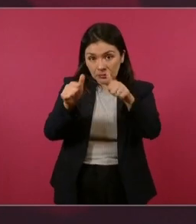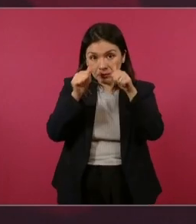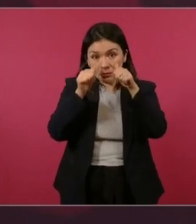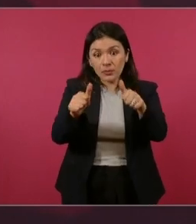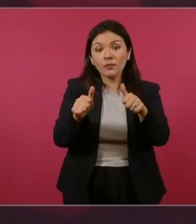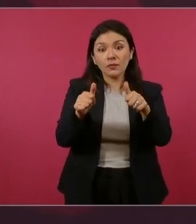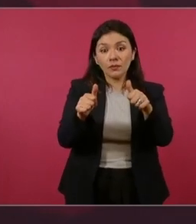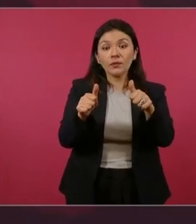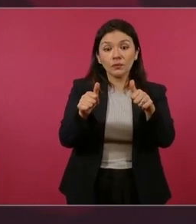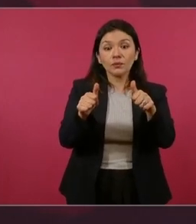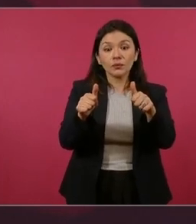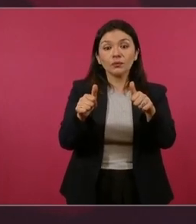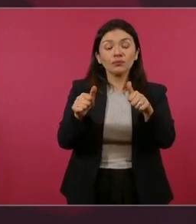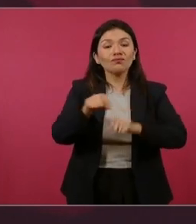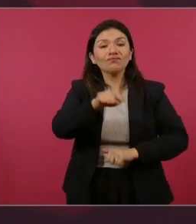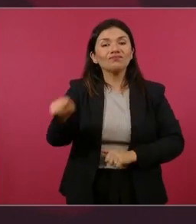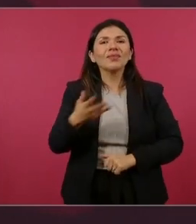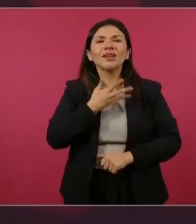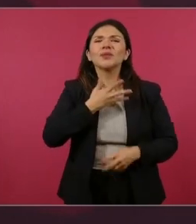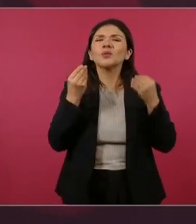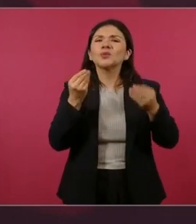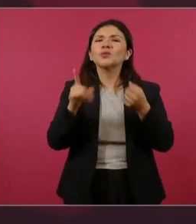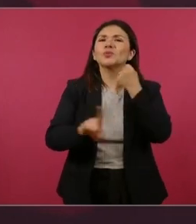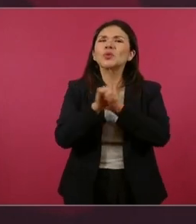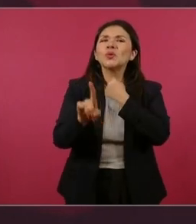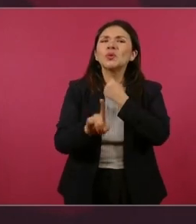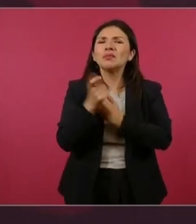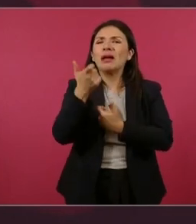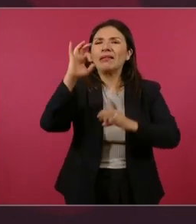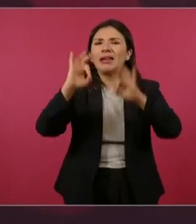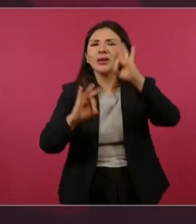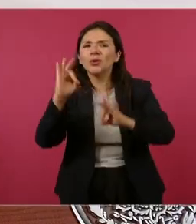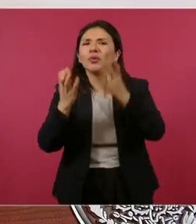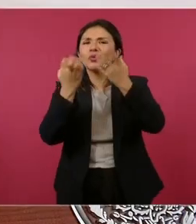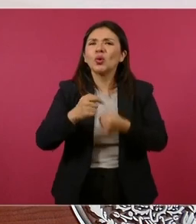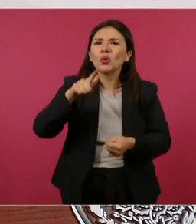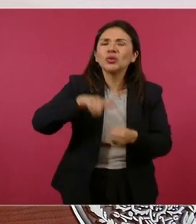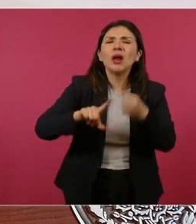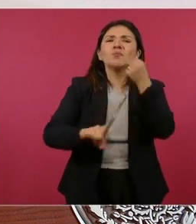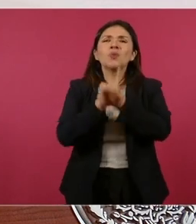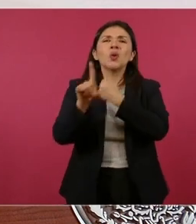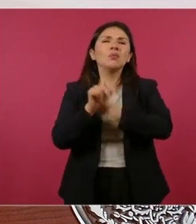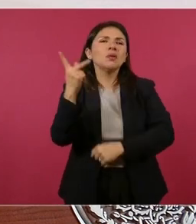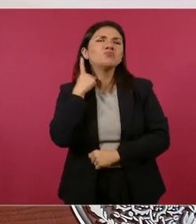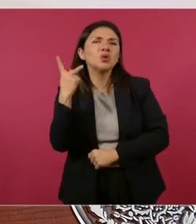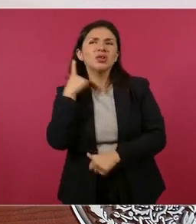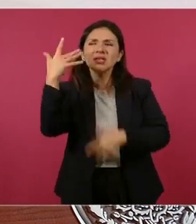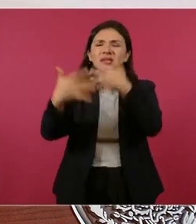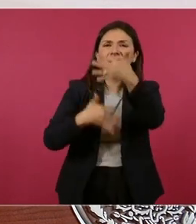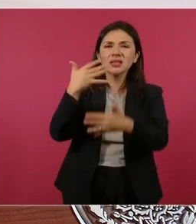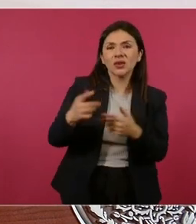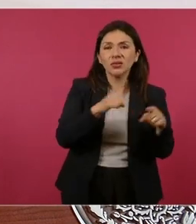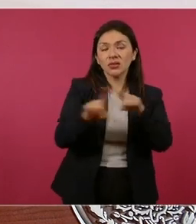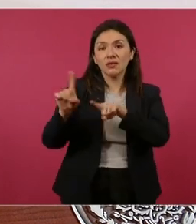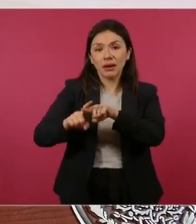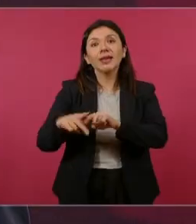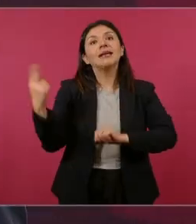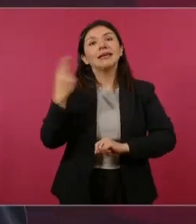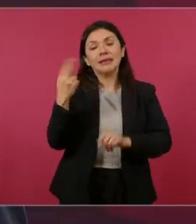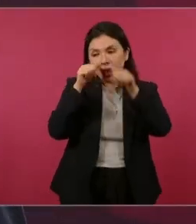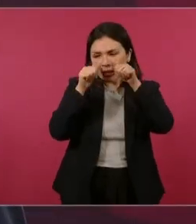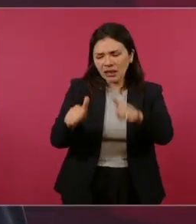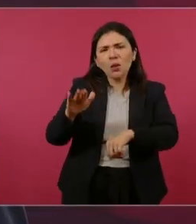en los que tienen problemas económicos, sociales, conflictos políticos, tienen que